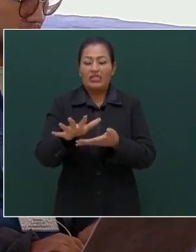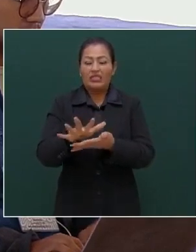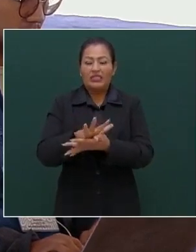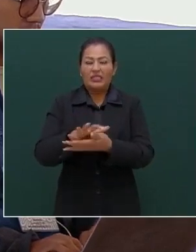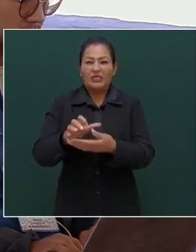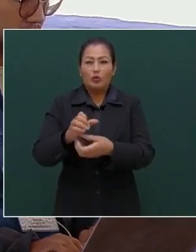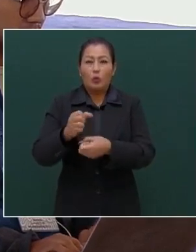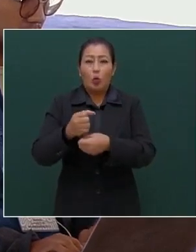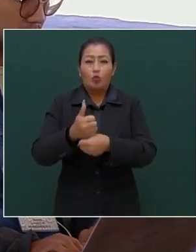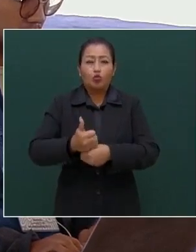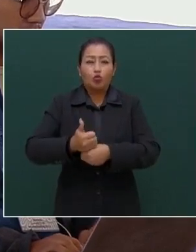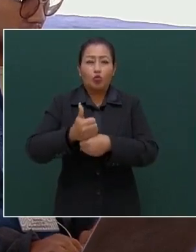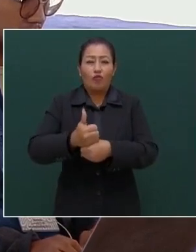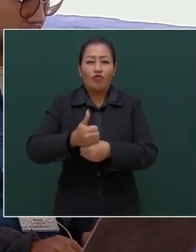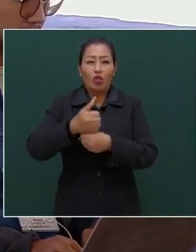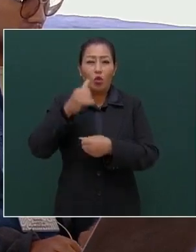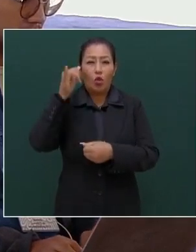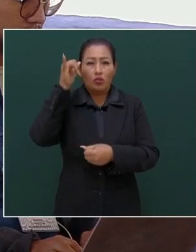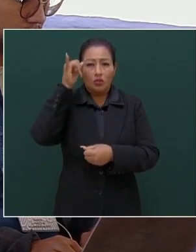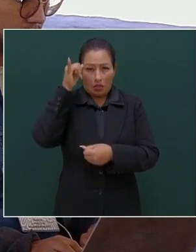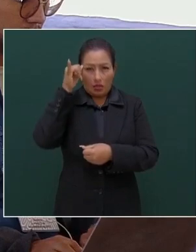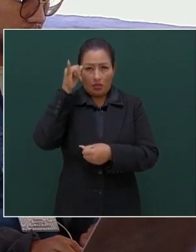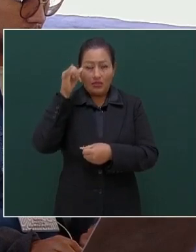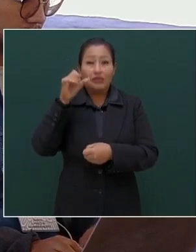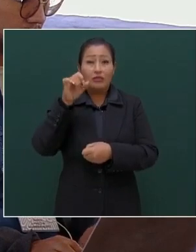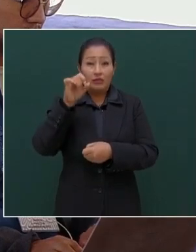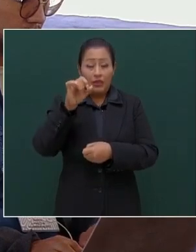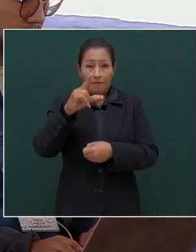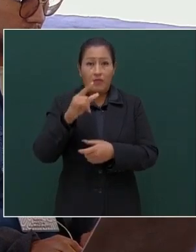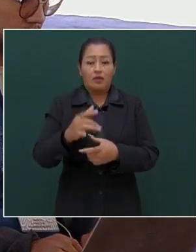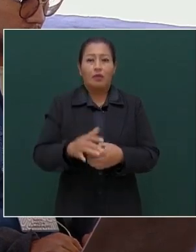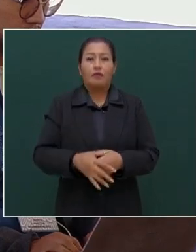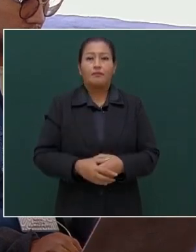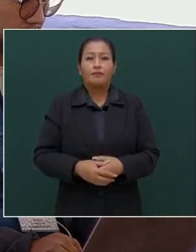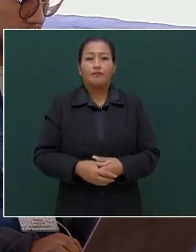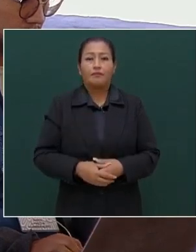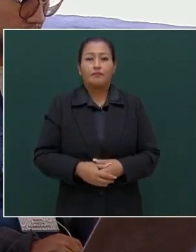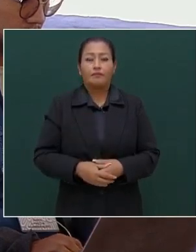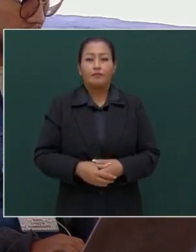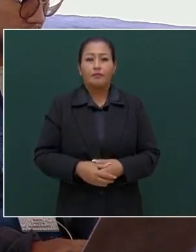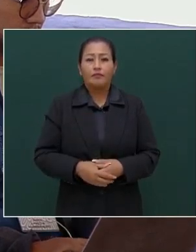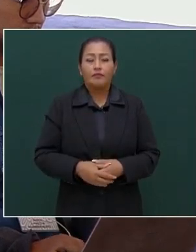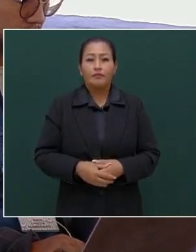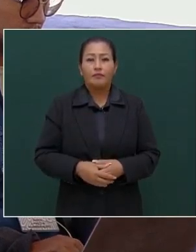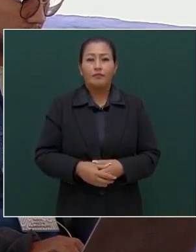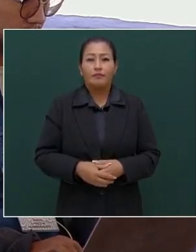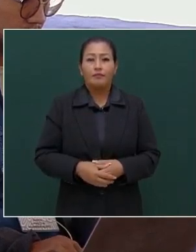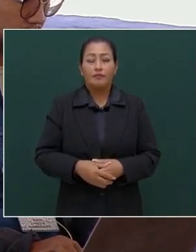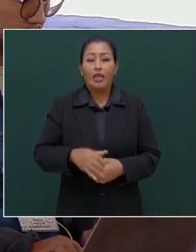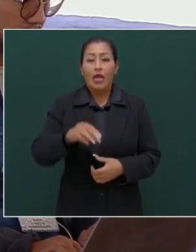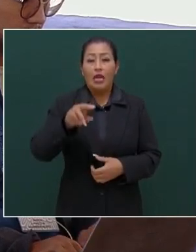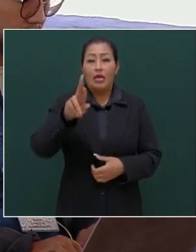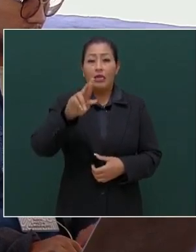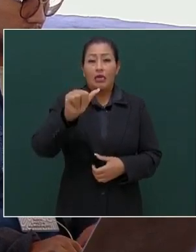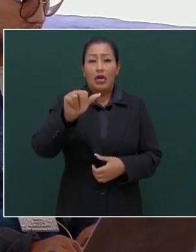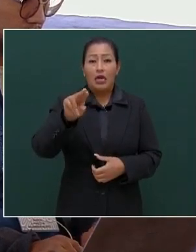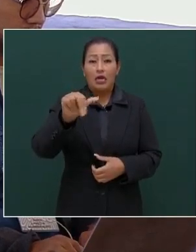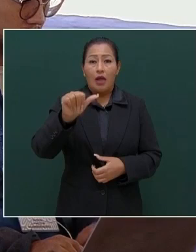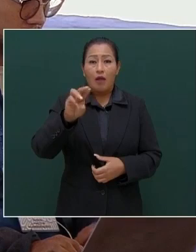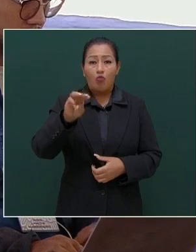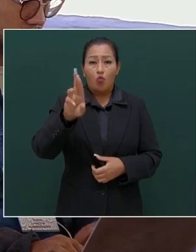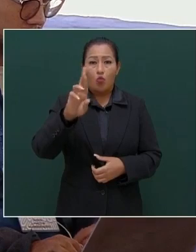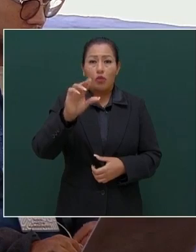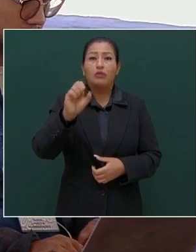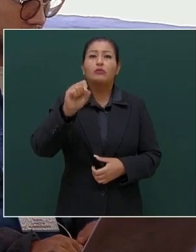que sufrieron los yaquis y en el caso de los pues de los rarámuris ahorita están